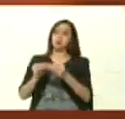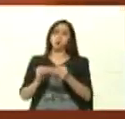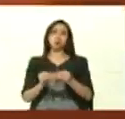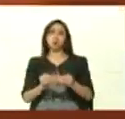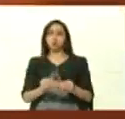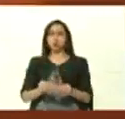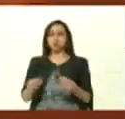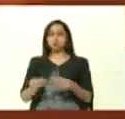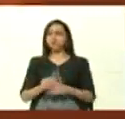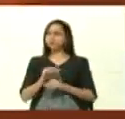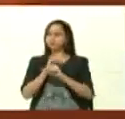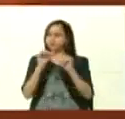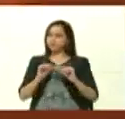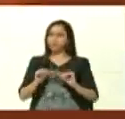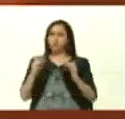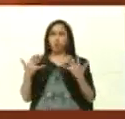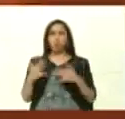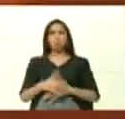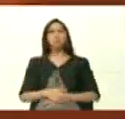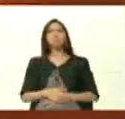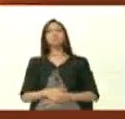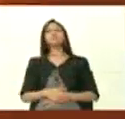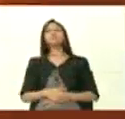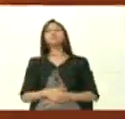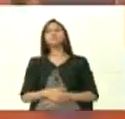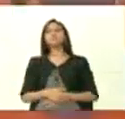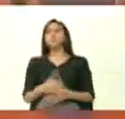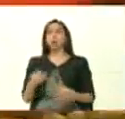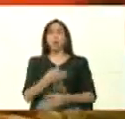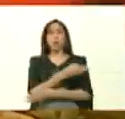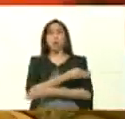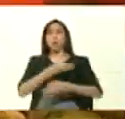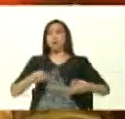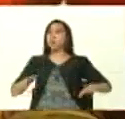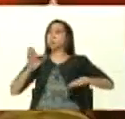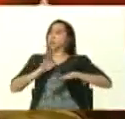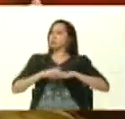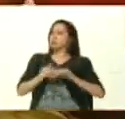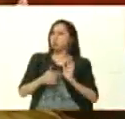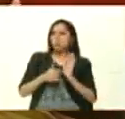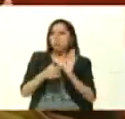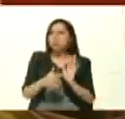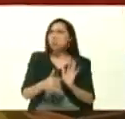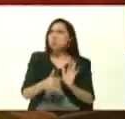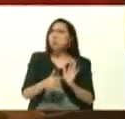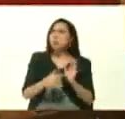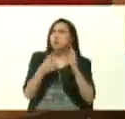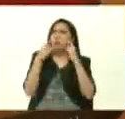artesanales. Excelente. En este... ¿Esto para qué es esto? Para los